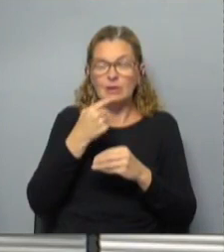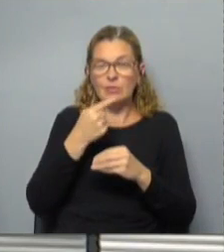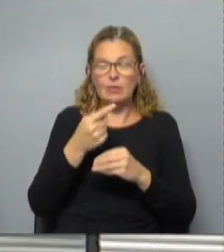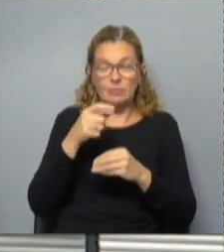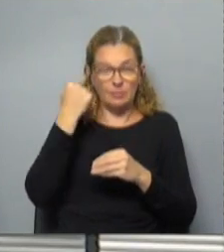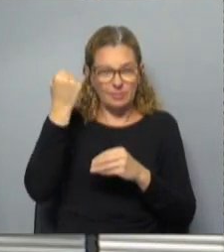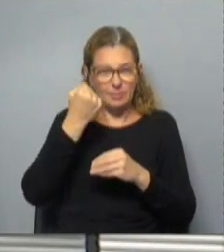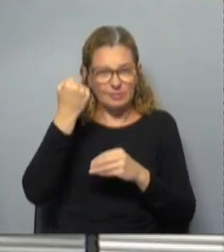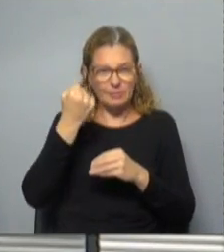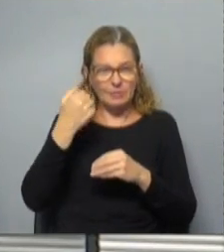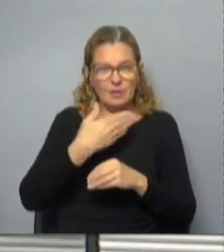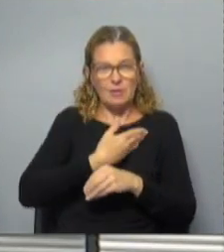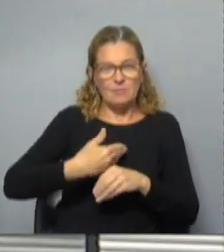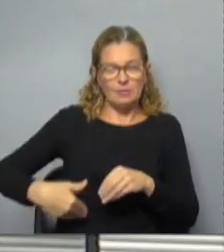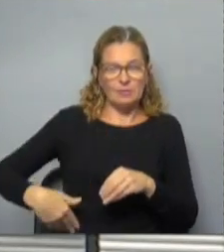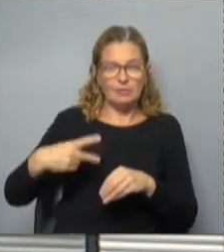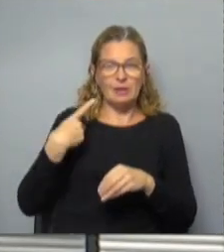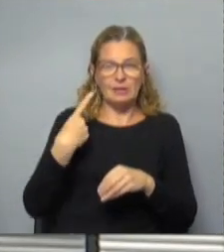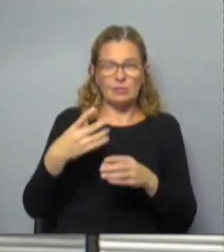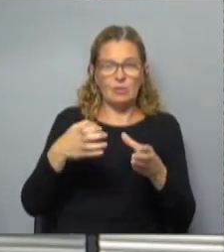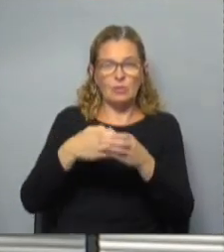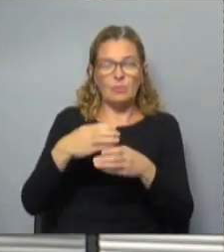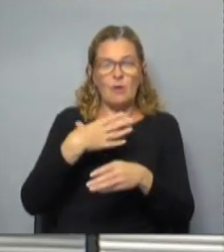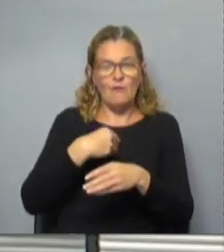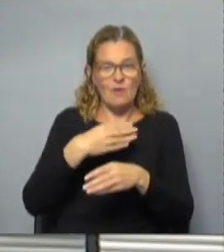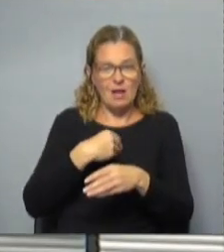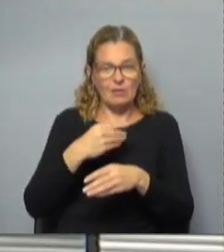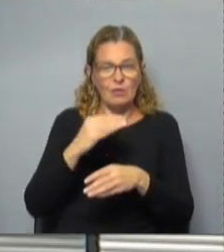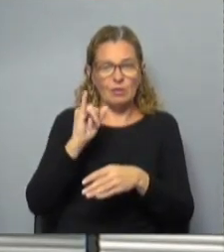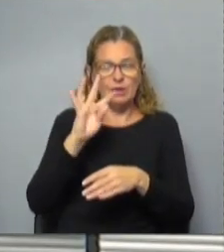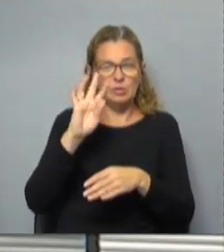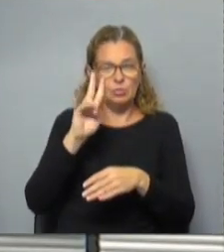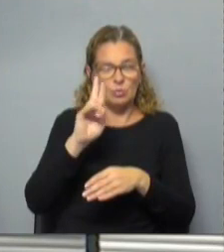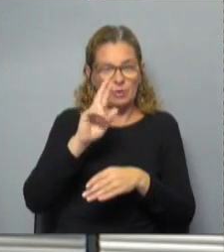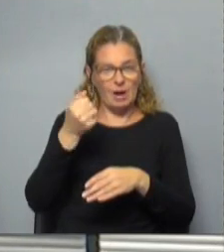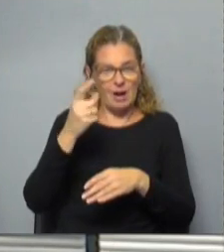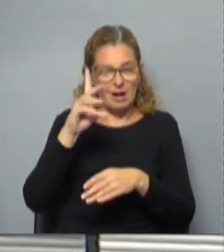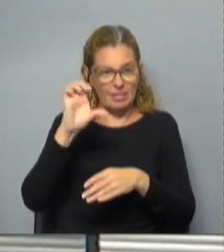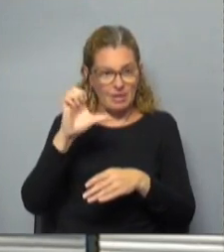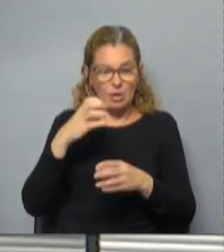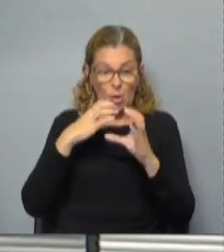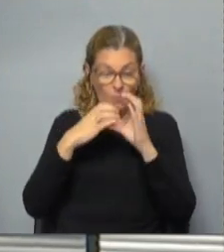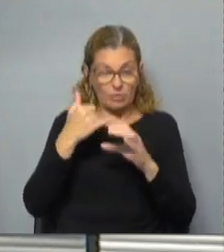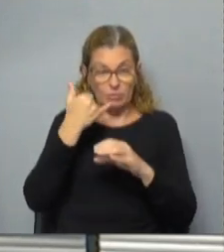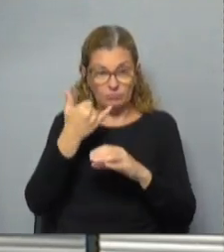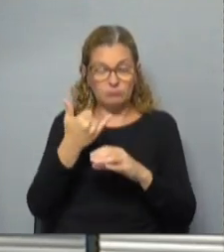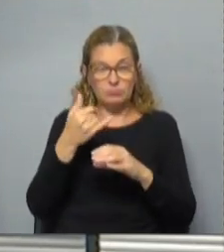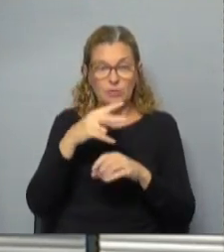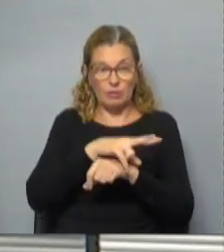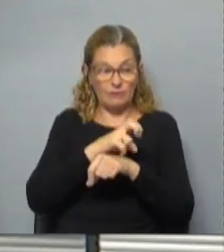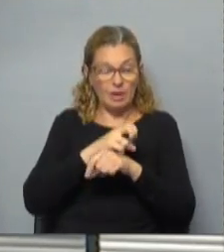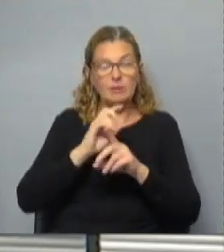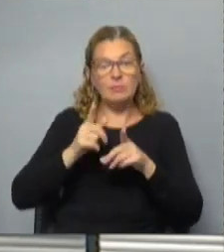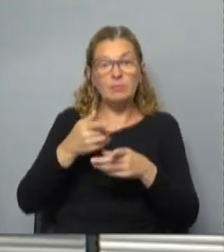parece que es importante que el presidente del directorio del partido nacional pablo iturralde se puso a disposición de la fiscalía se comunicó con la fiscalía y con el fiscal